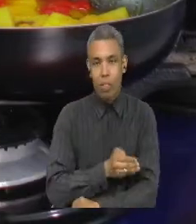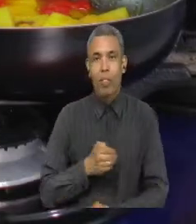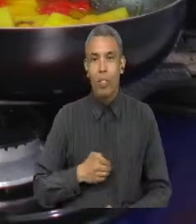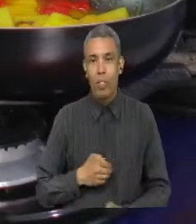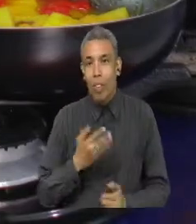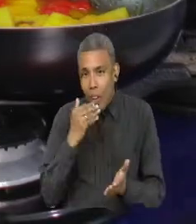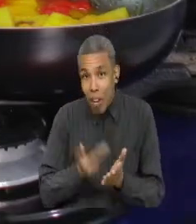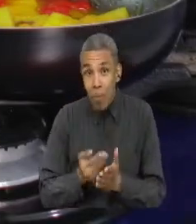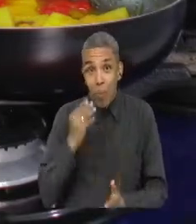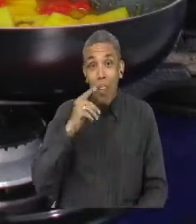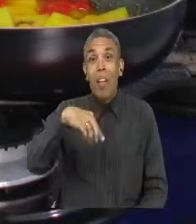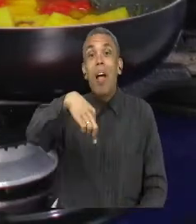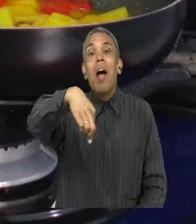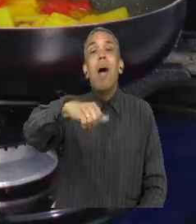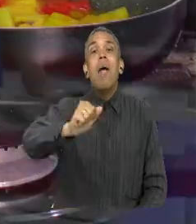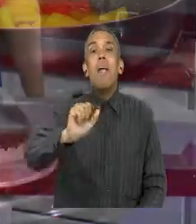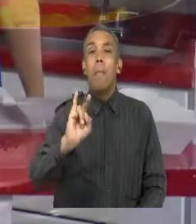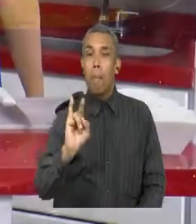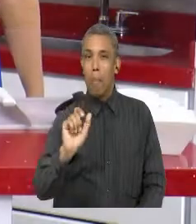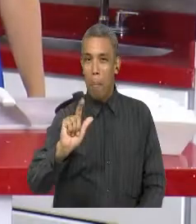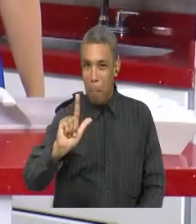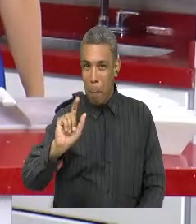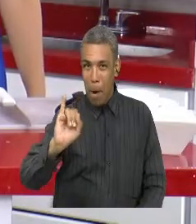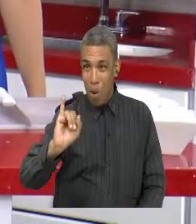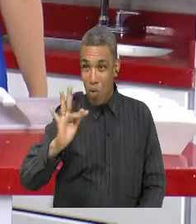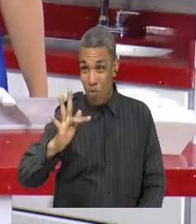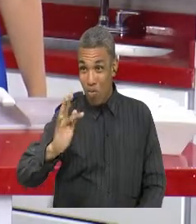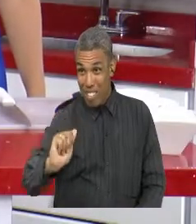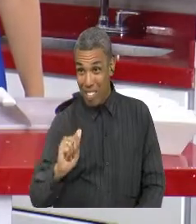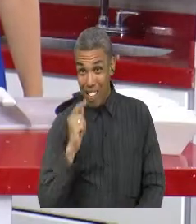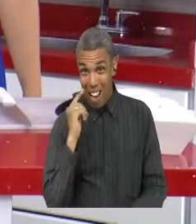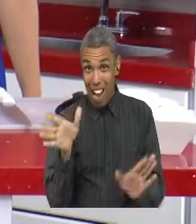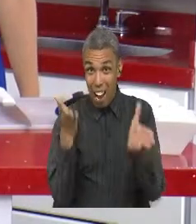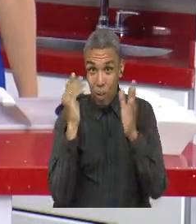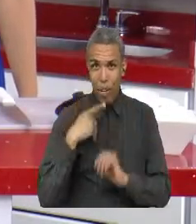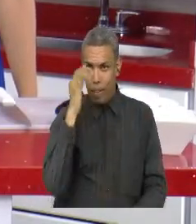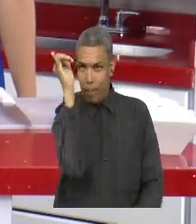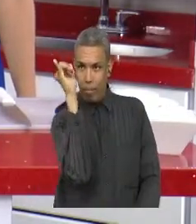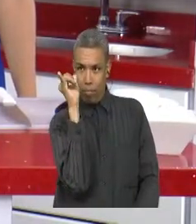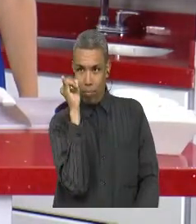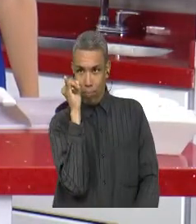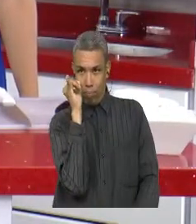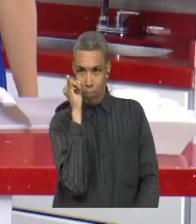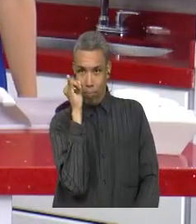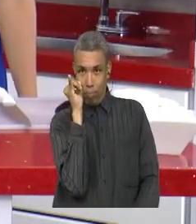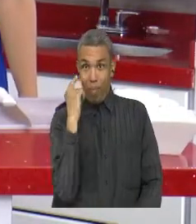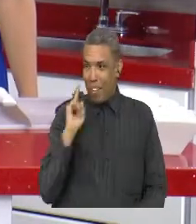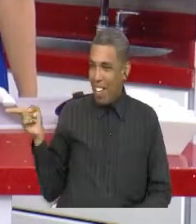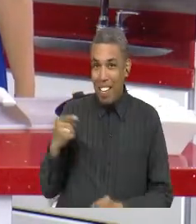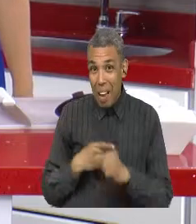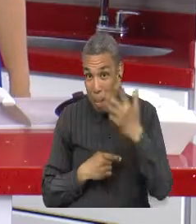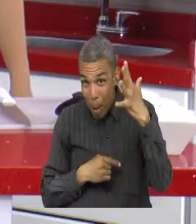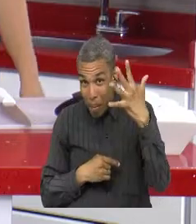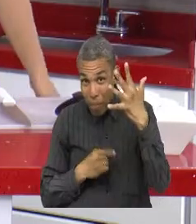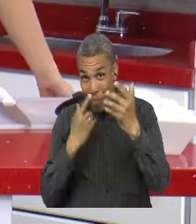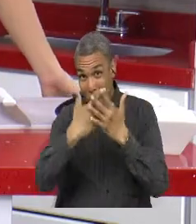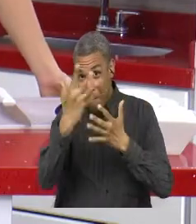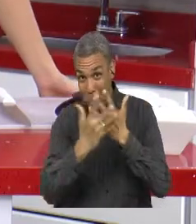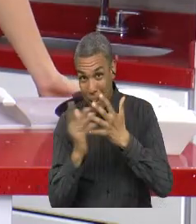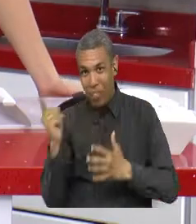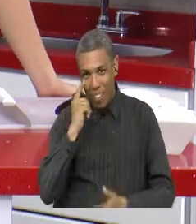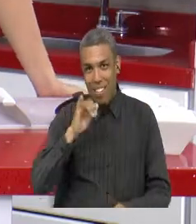Paulita por lo menos muestra la manito por ahí en cámara. A ver, muéstrame la manito por feliz ahí, día, Paulita. Feliz día, Paula. Dios la bendiga. Feliz día, Paulita. Eso, por ahí está Paulita, que nos está